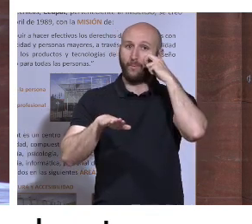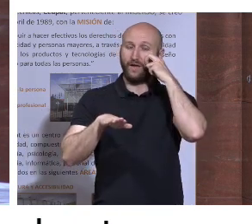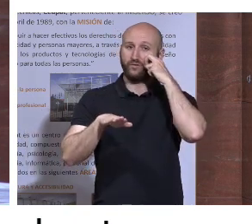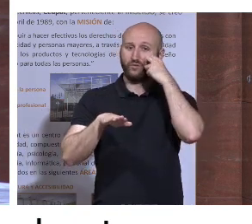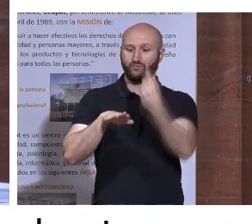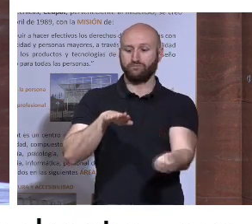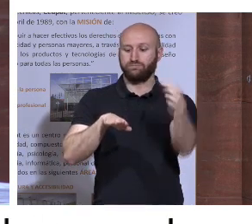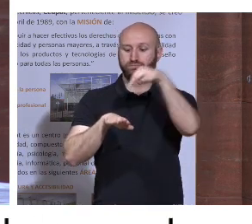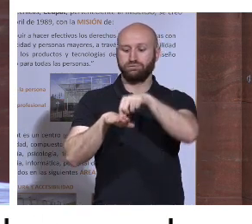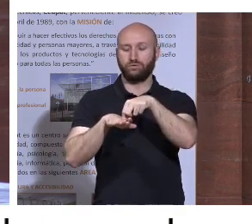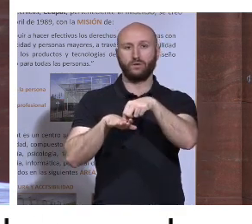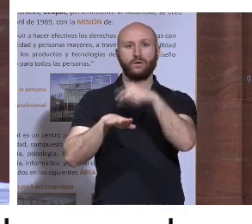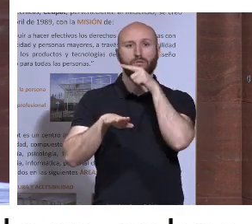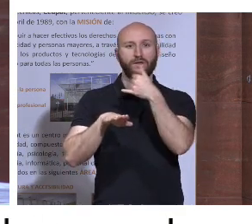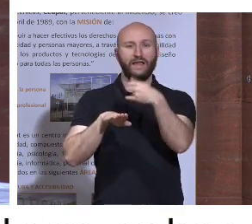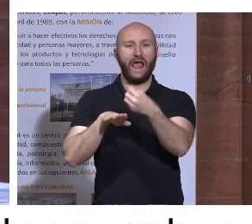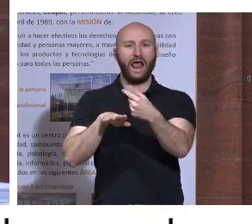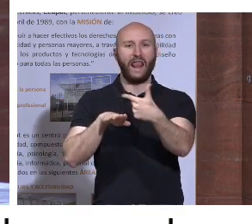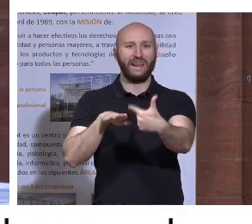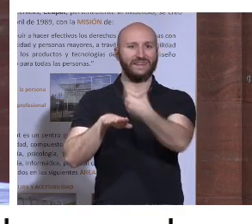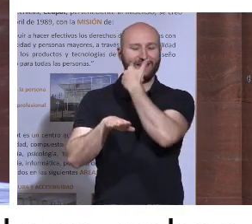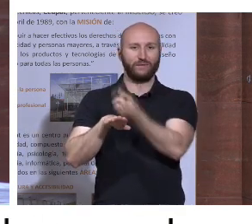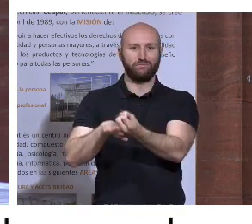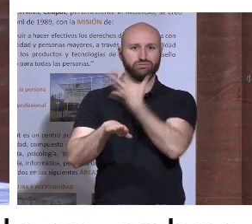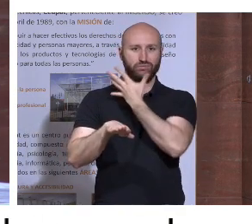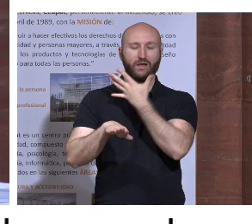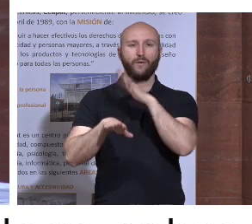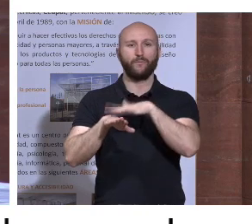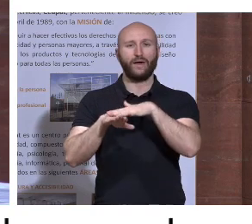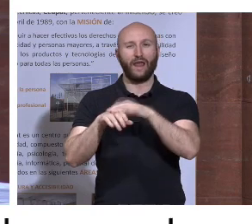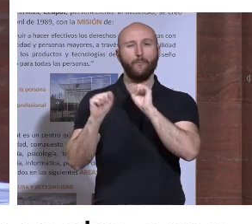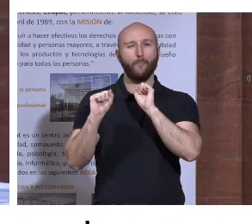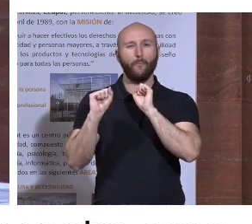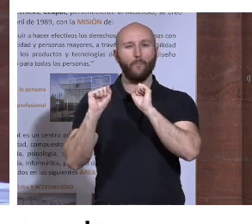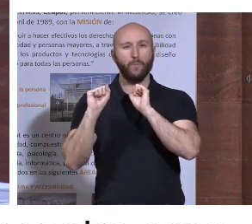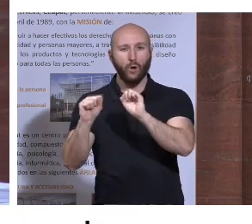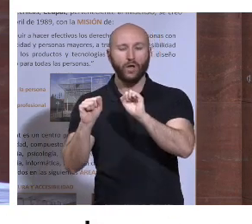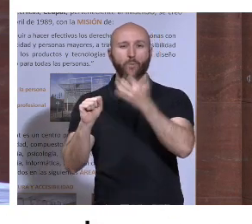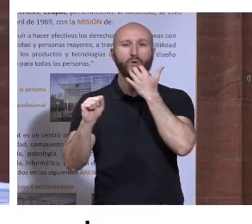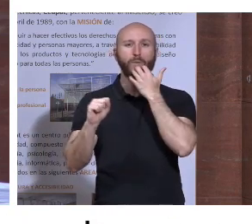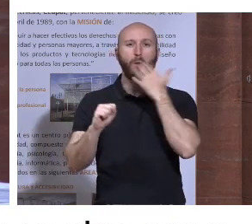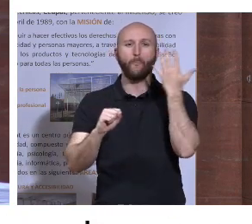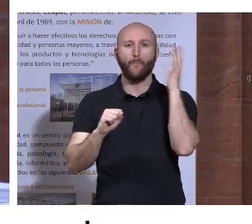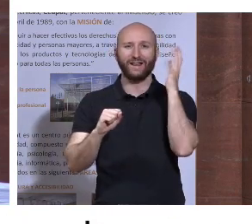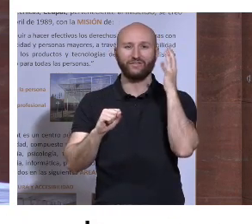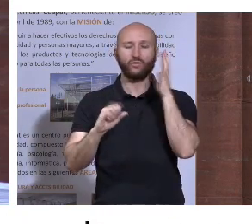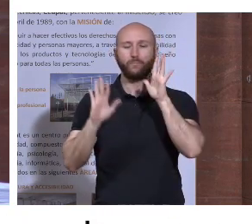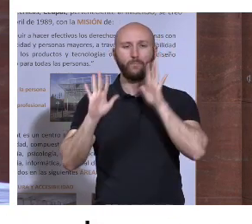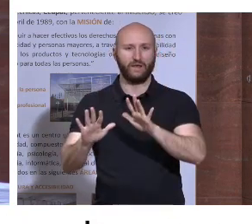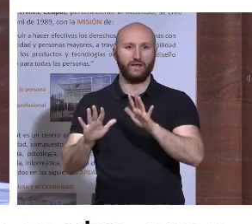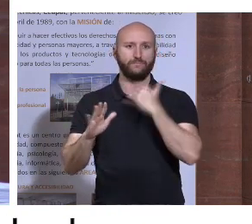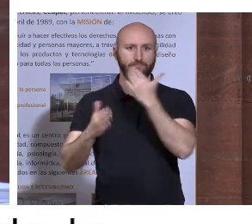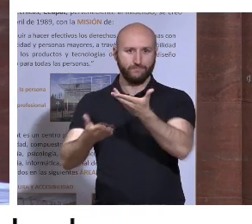que proyecta una luz láser para aliviar el bloqueo de la marcha en pacientes de la enfermedad de Parkinson. El equipo